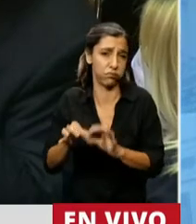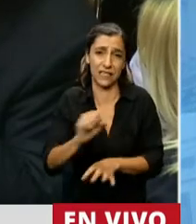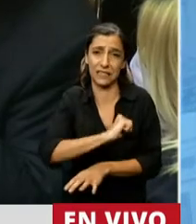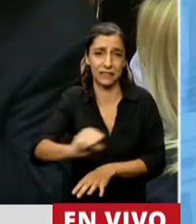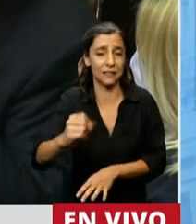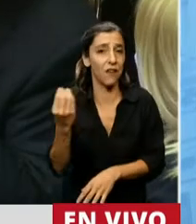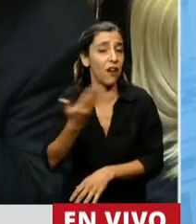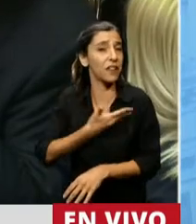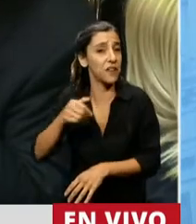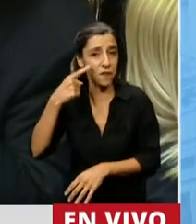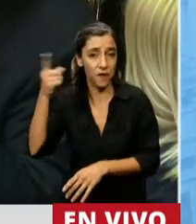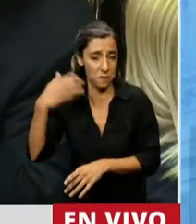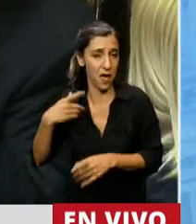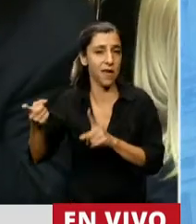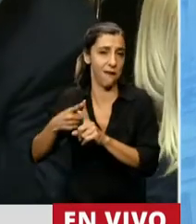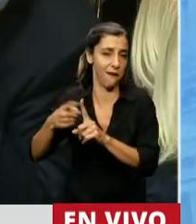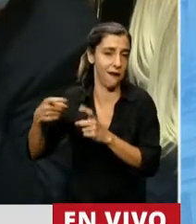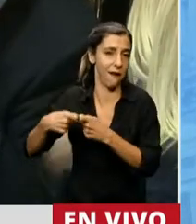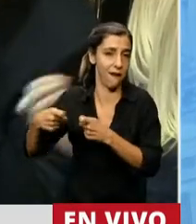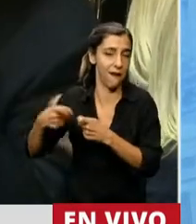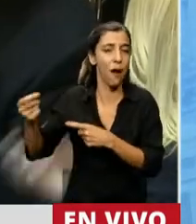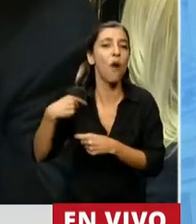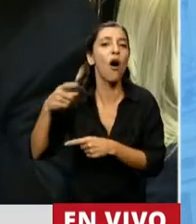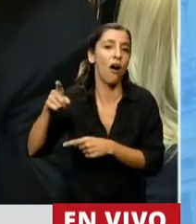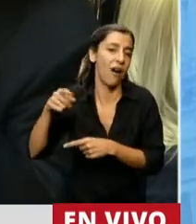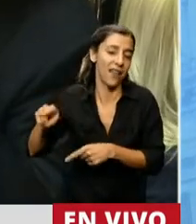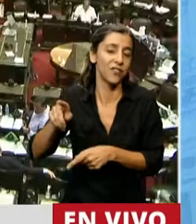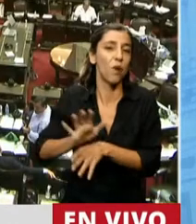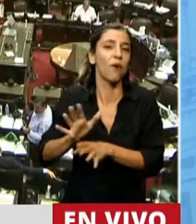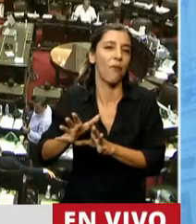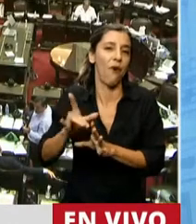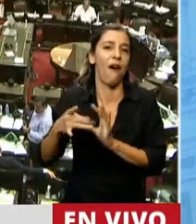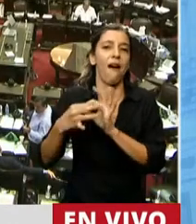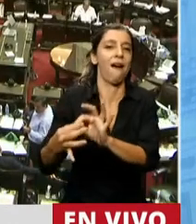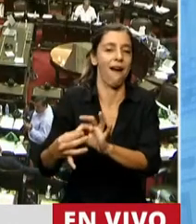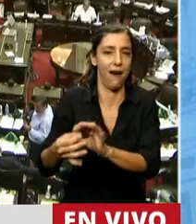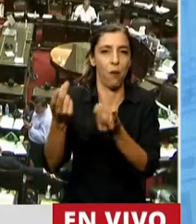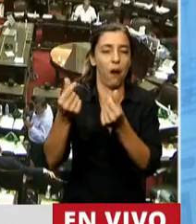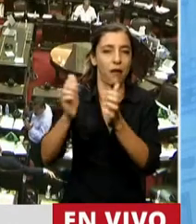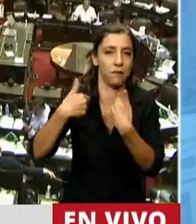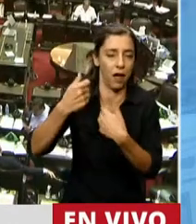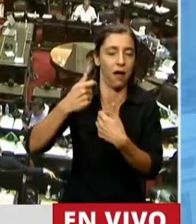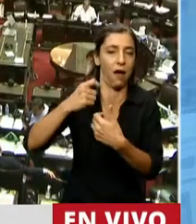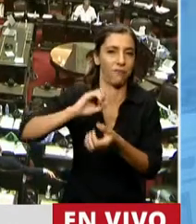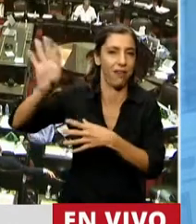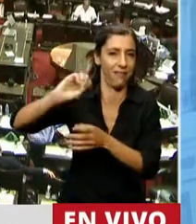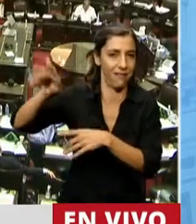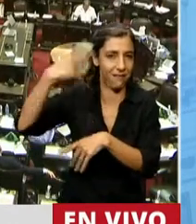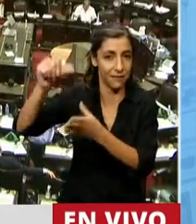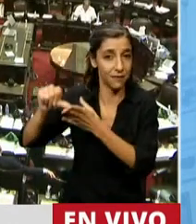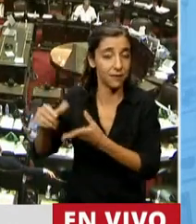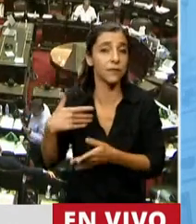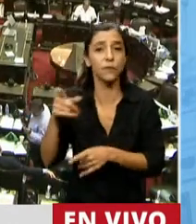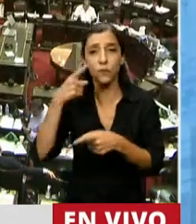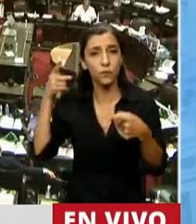Internacional fue cómplice. Se usó para financiar la fuga de capitales. Pero eso no era su único objetivo.